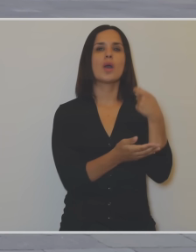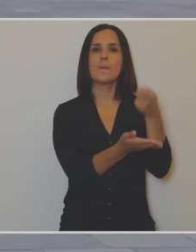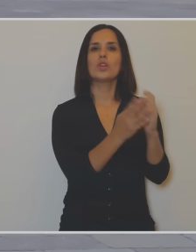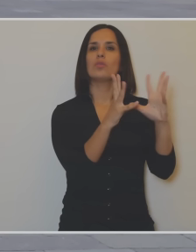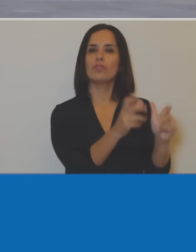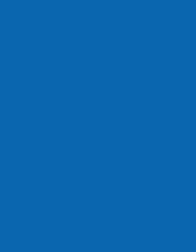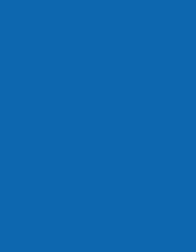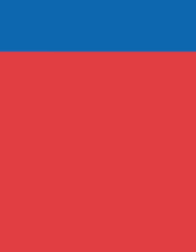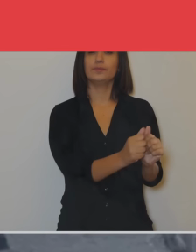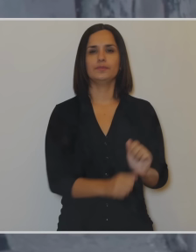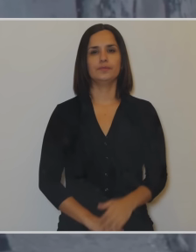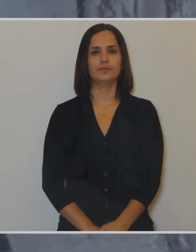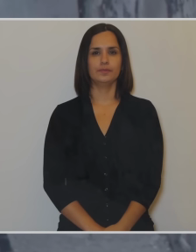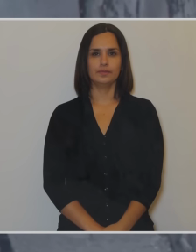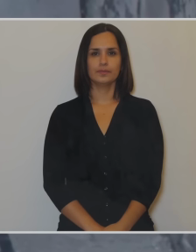por familia.